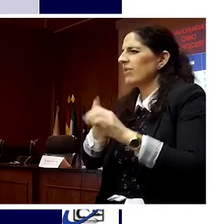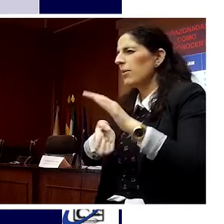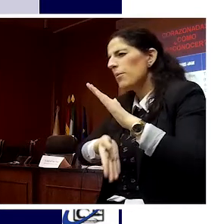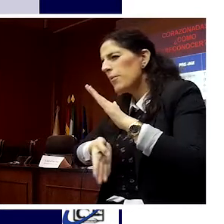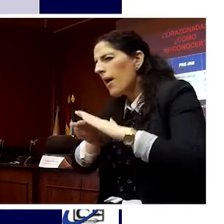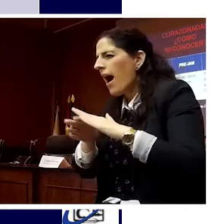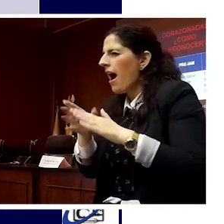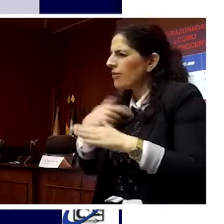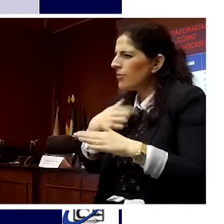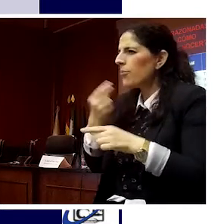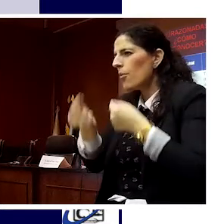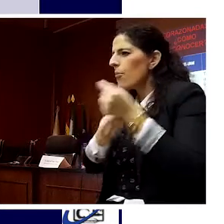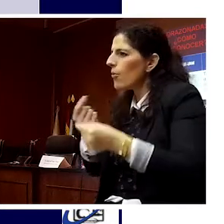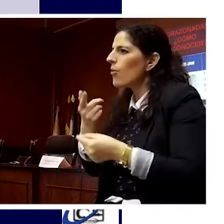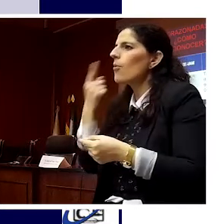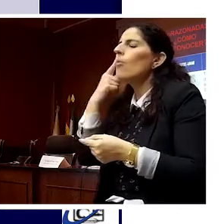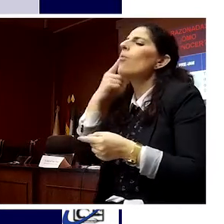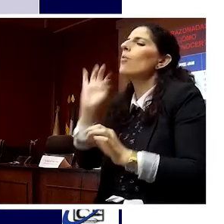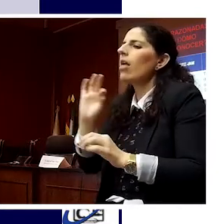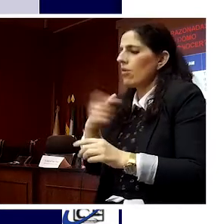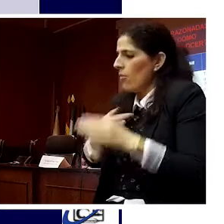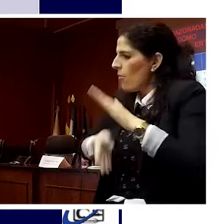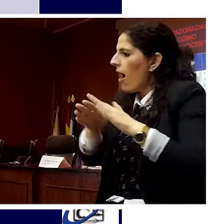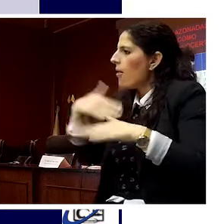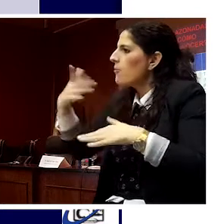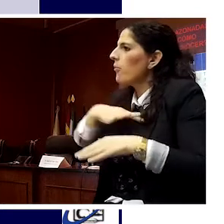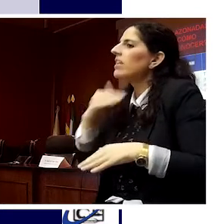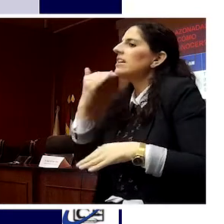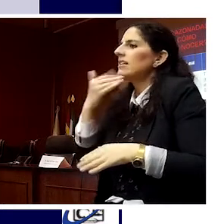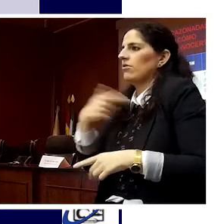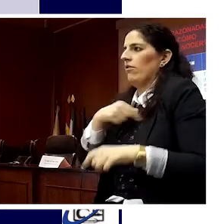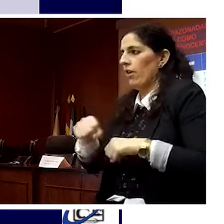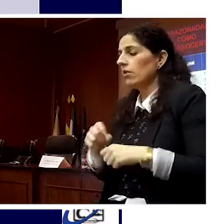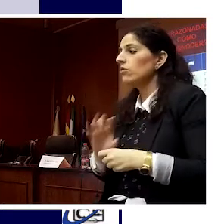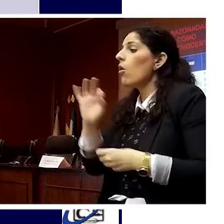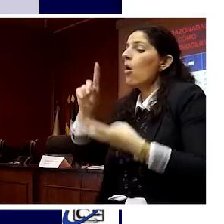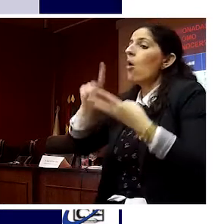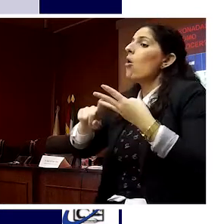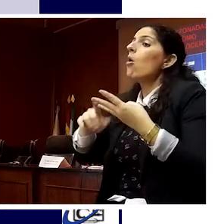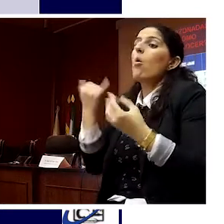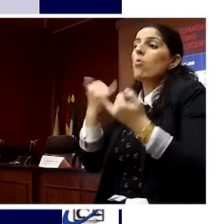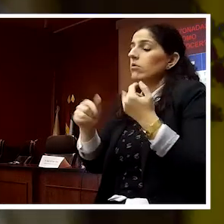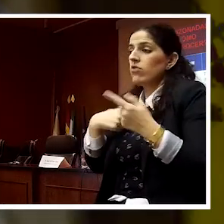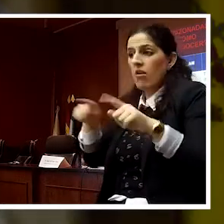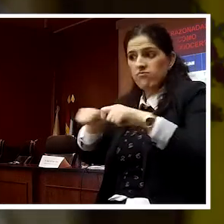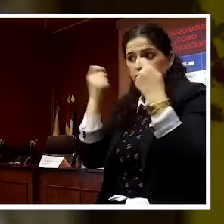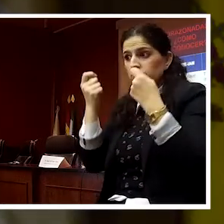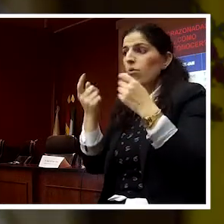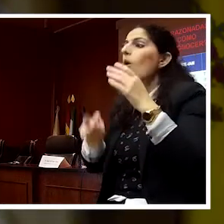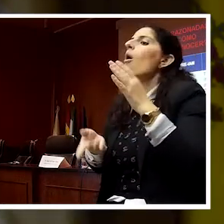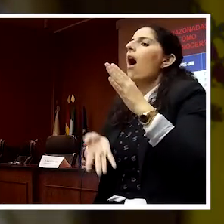estamos abocándonos a un infarto de miocardio. Y cuando llega el momento destructivo, cuando llega